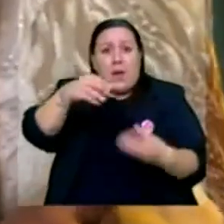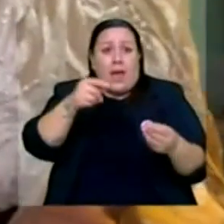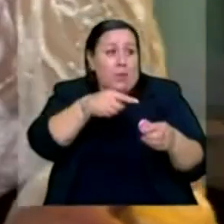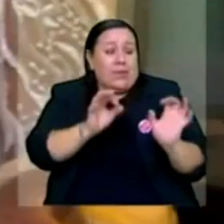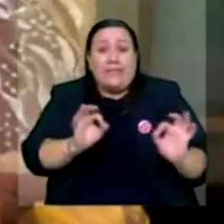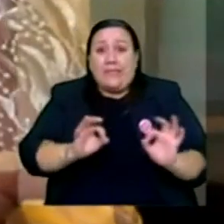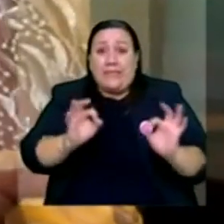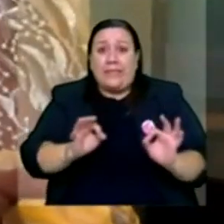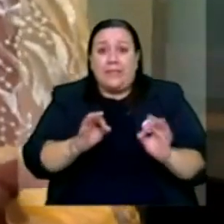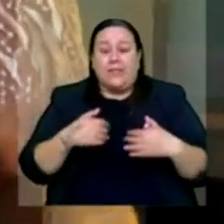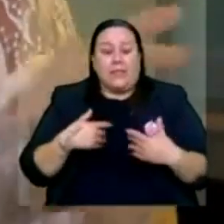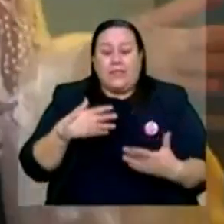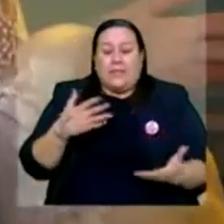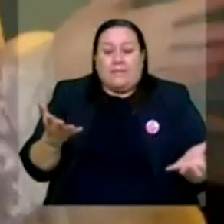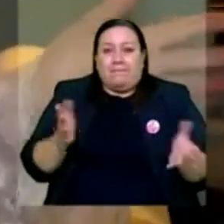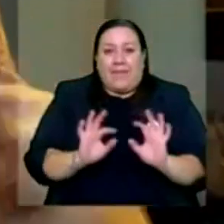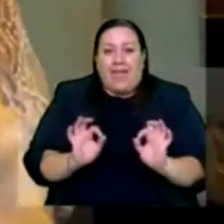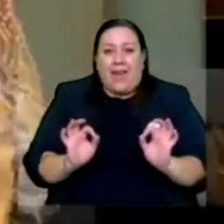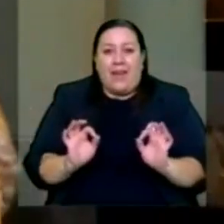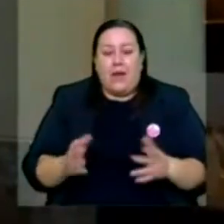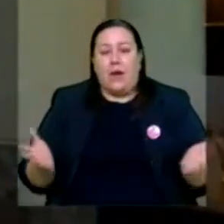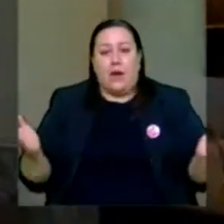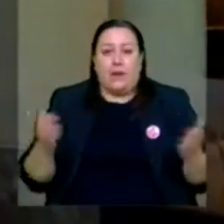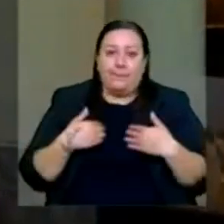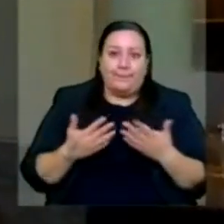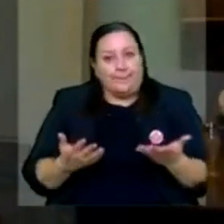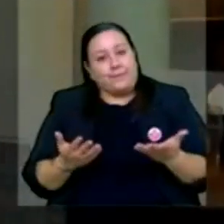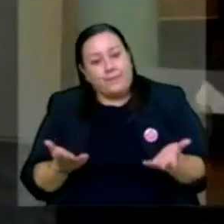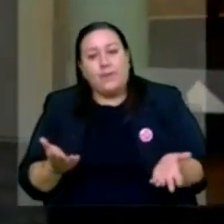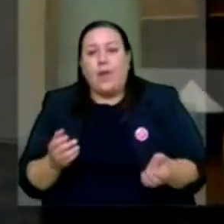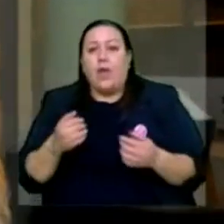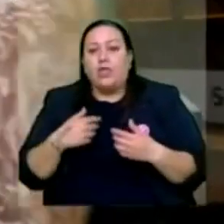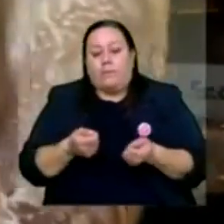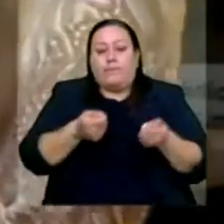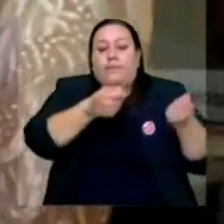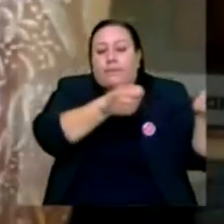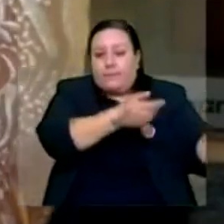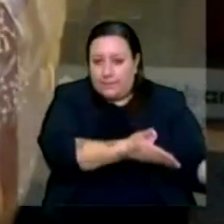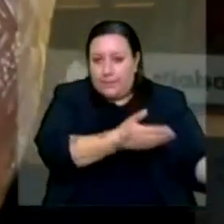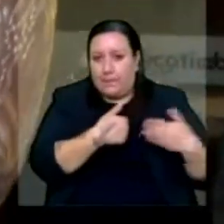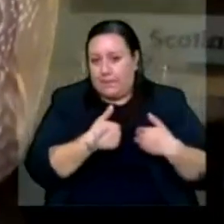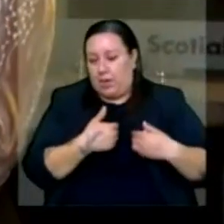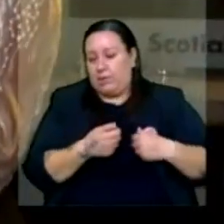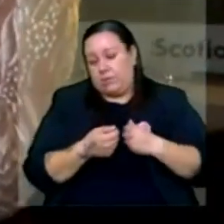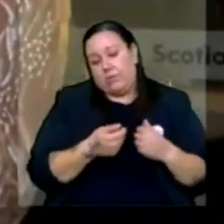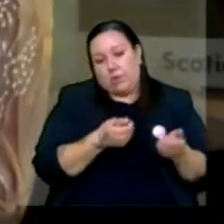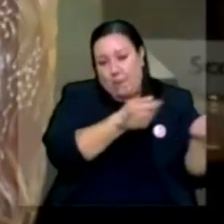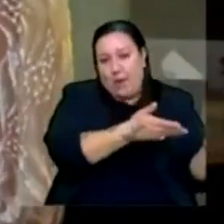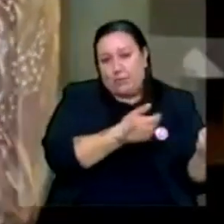mazo. Sin nada. Yo no puedo creer esto. Bueno, le voy a prestar el mío porque por suerte siempre vengo armada. Toma,